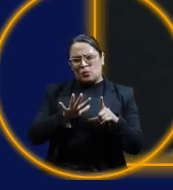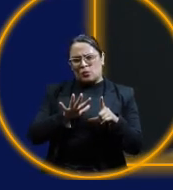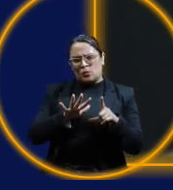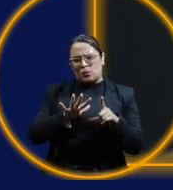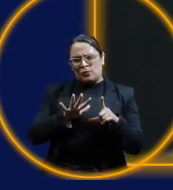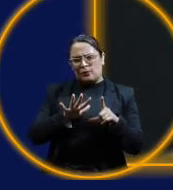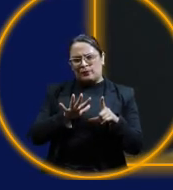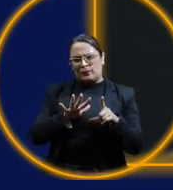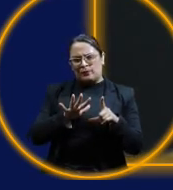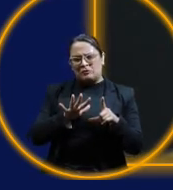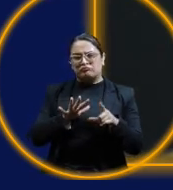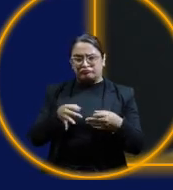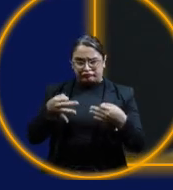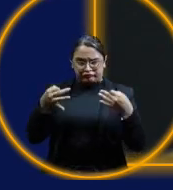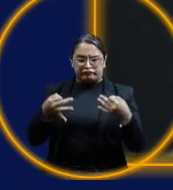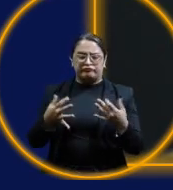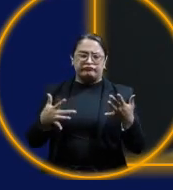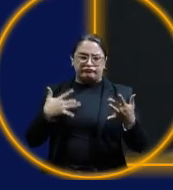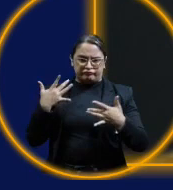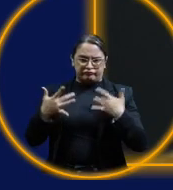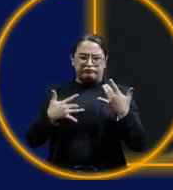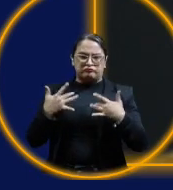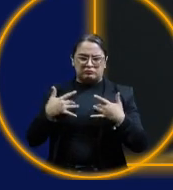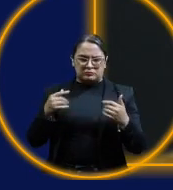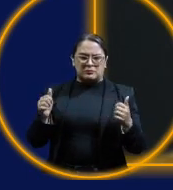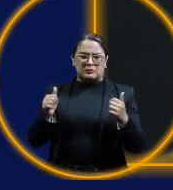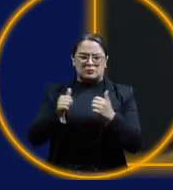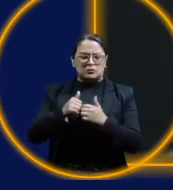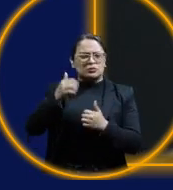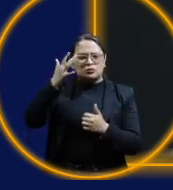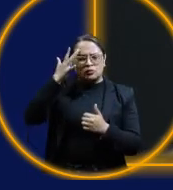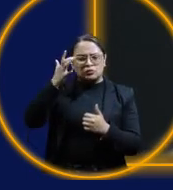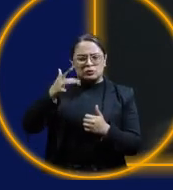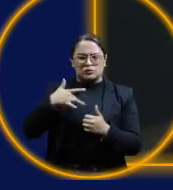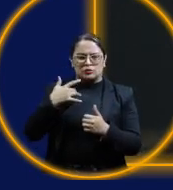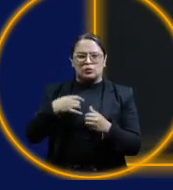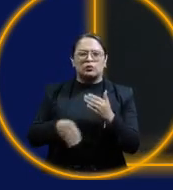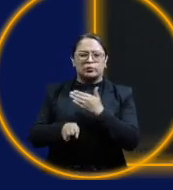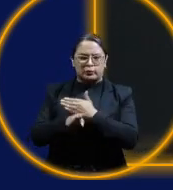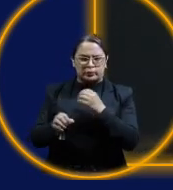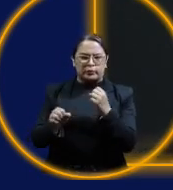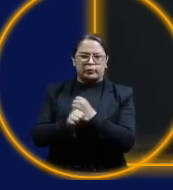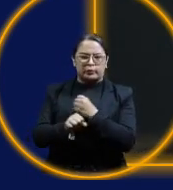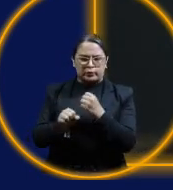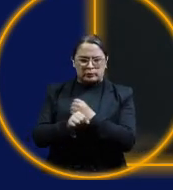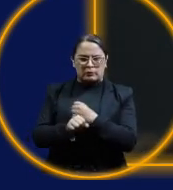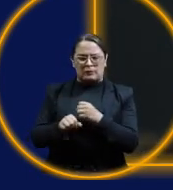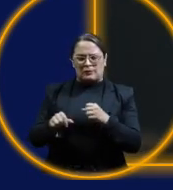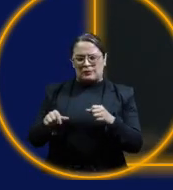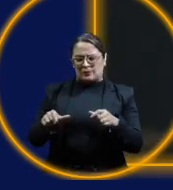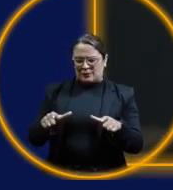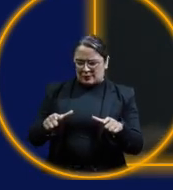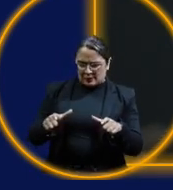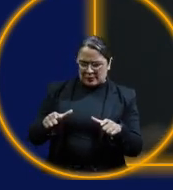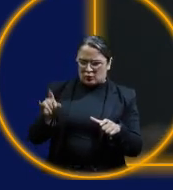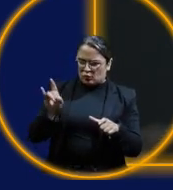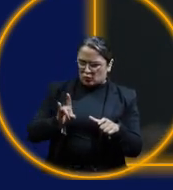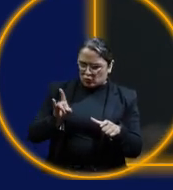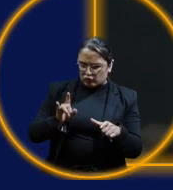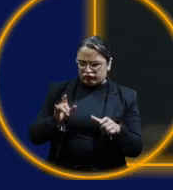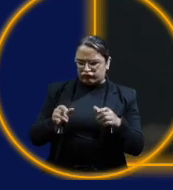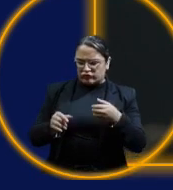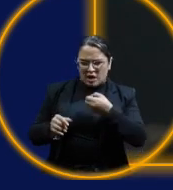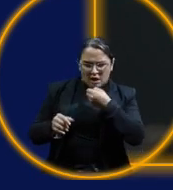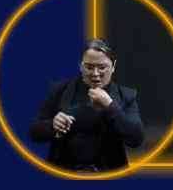y fue realmente divertido para mí porque yo estoy sintiendo que todavía trabajo con disqueras con artistas